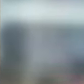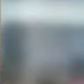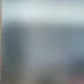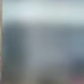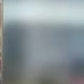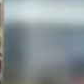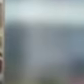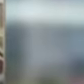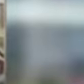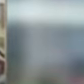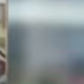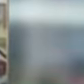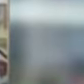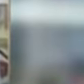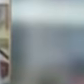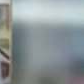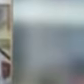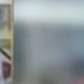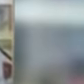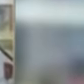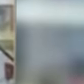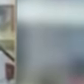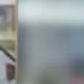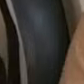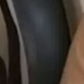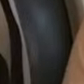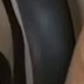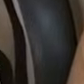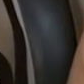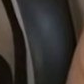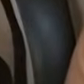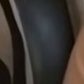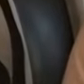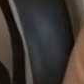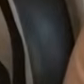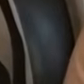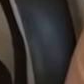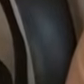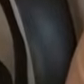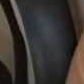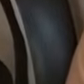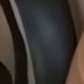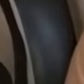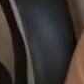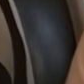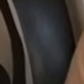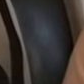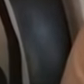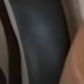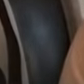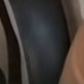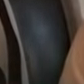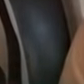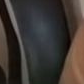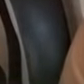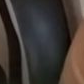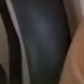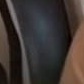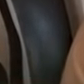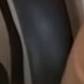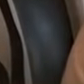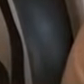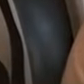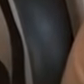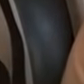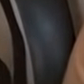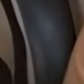letra, silbando, taratateando, así sacaba la letra. Hay altos bloques de todas las zonas vienen. Pese que en el